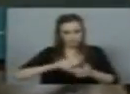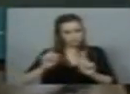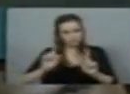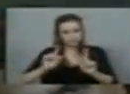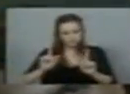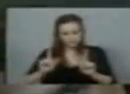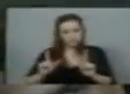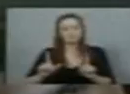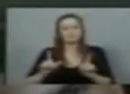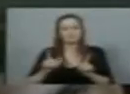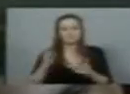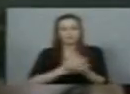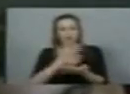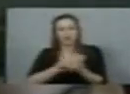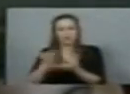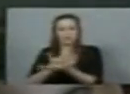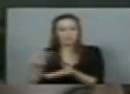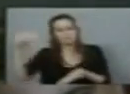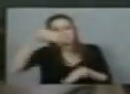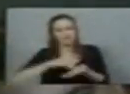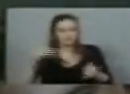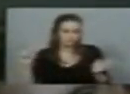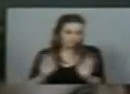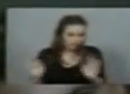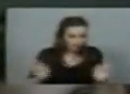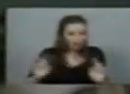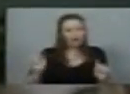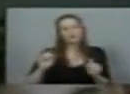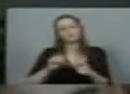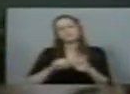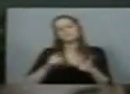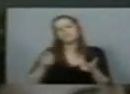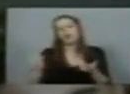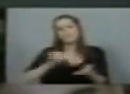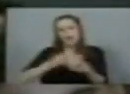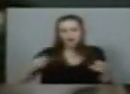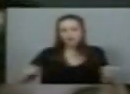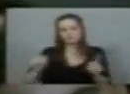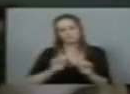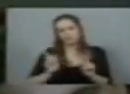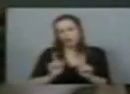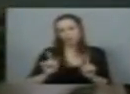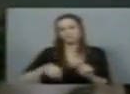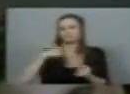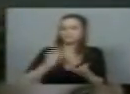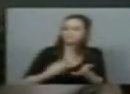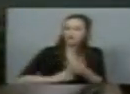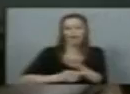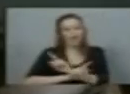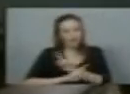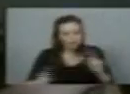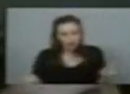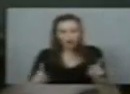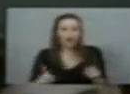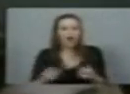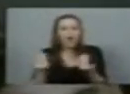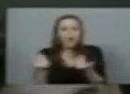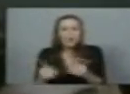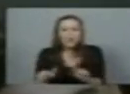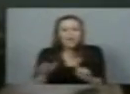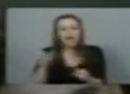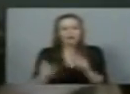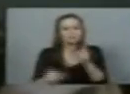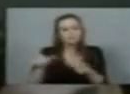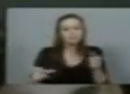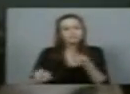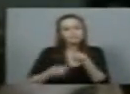maximizan producción, no maximizan utilidades, no invierten, permiten que el mercado